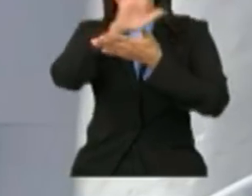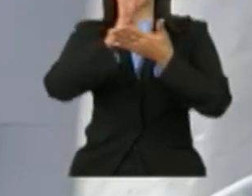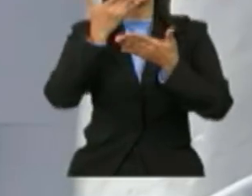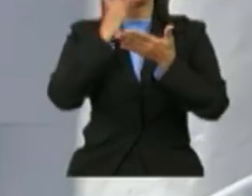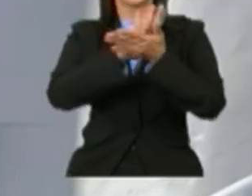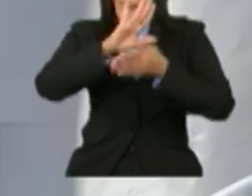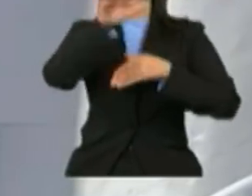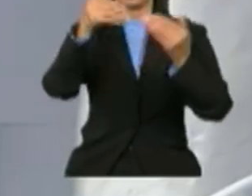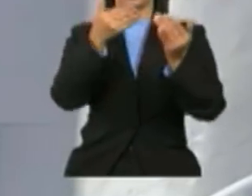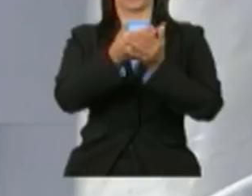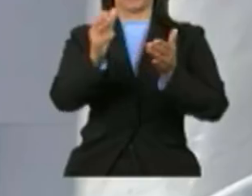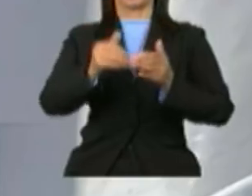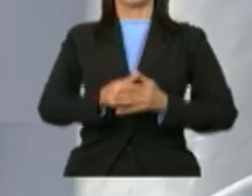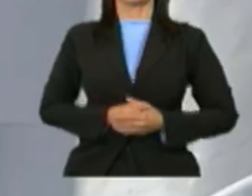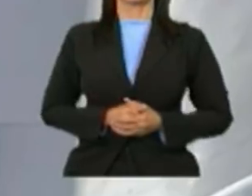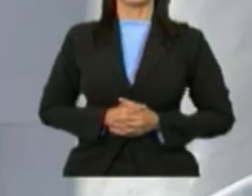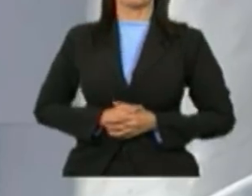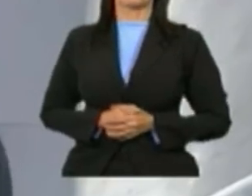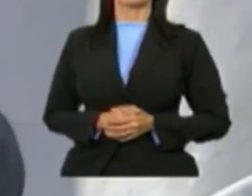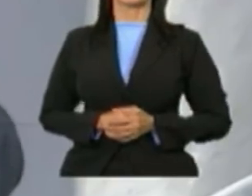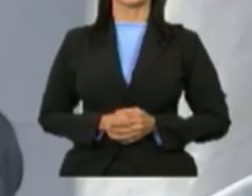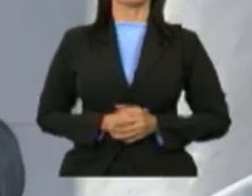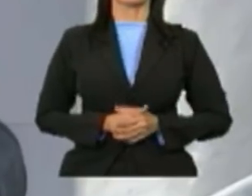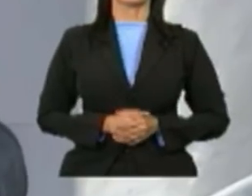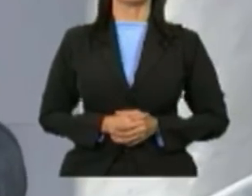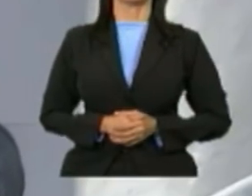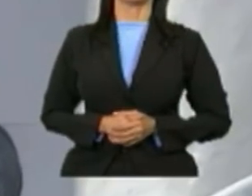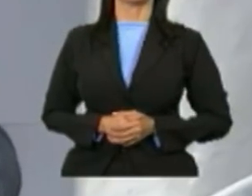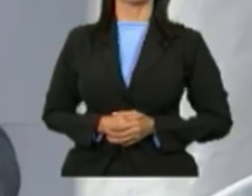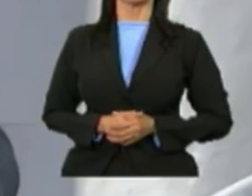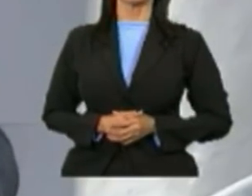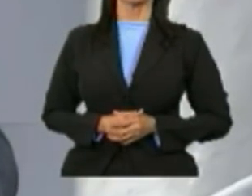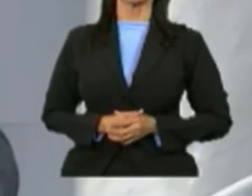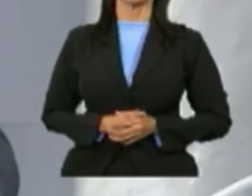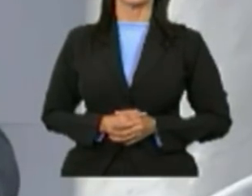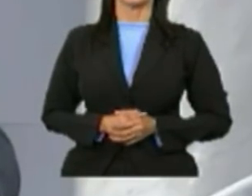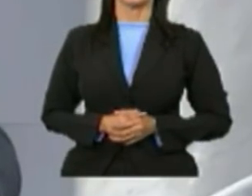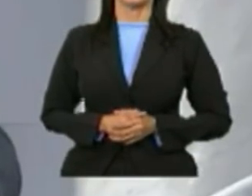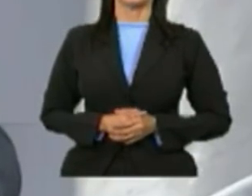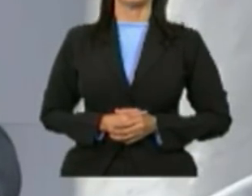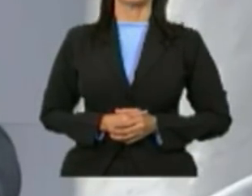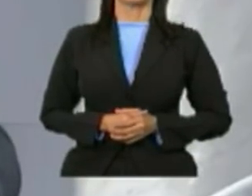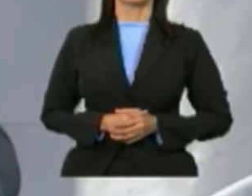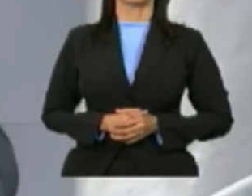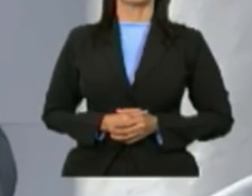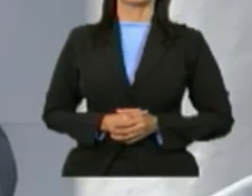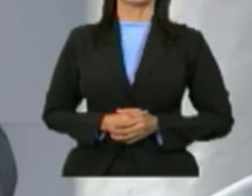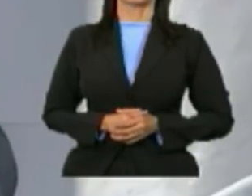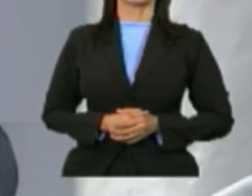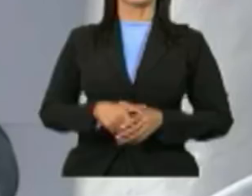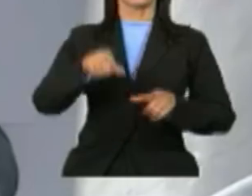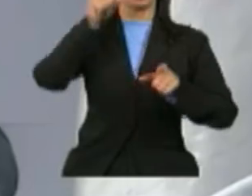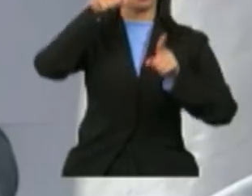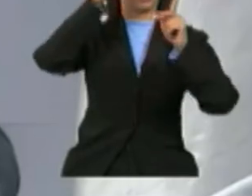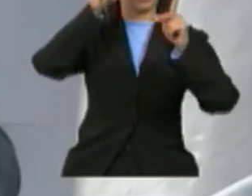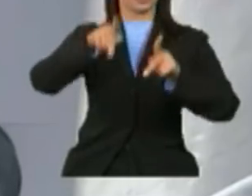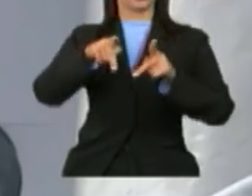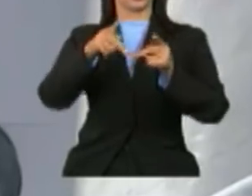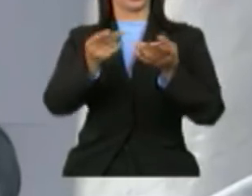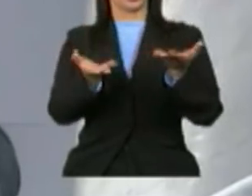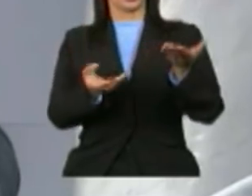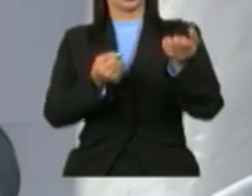A los prestadores de servicio, realizar la notificación obligatoria que se ha